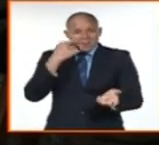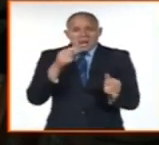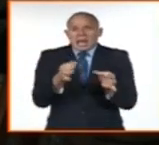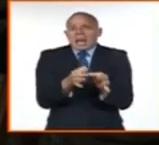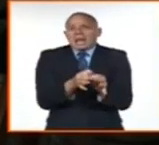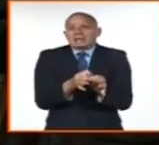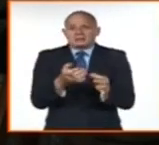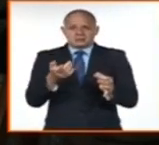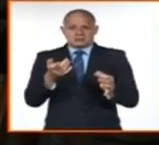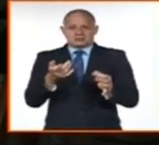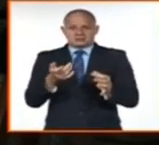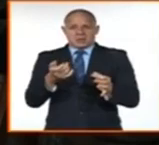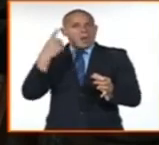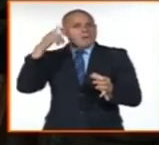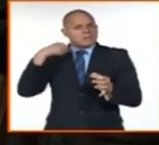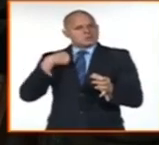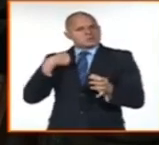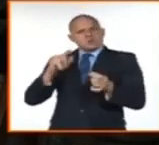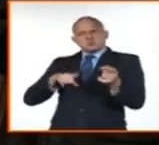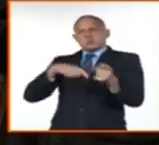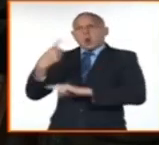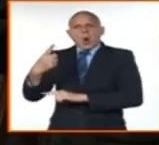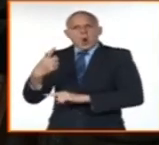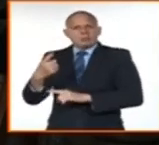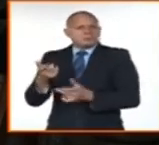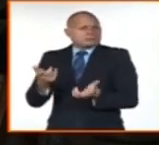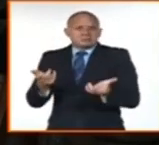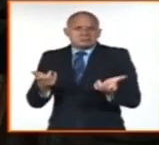dar, porque sencillamente no se somete a los designios